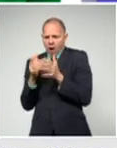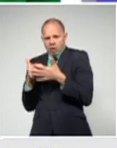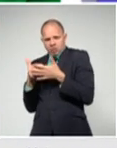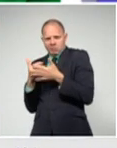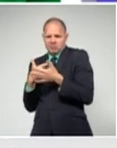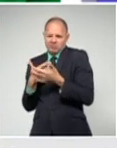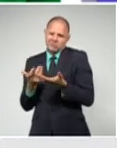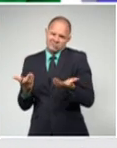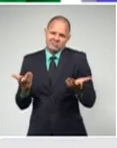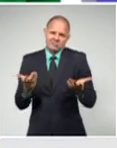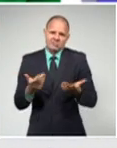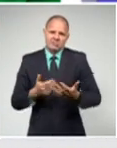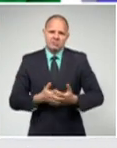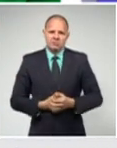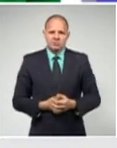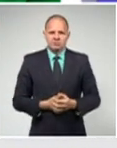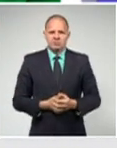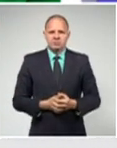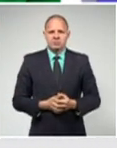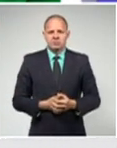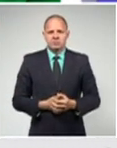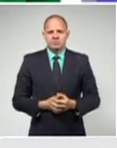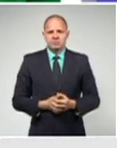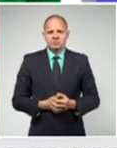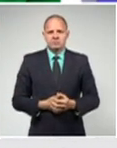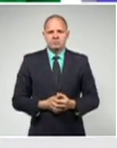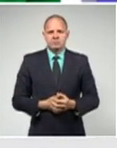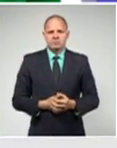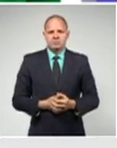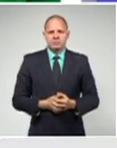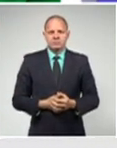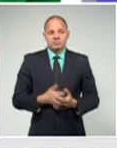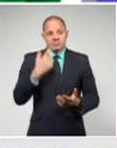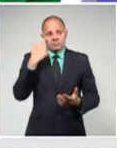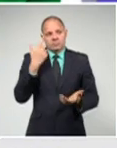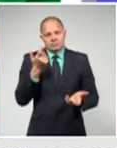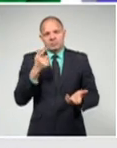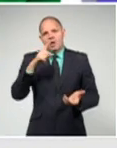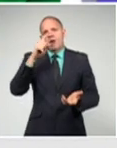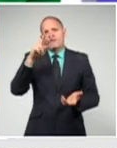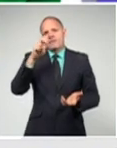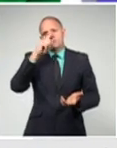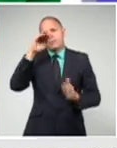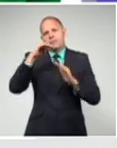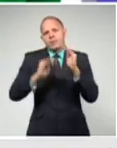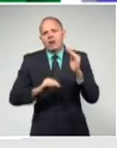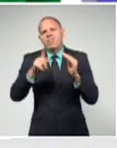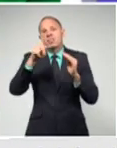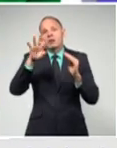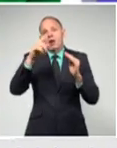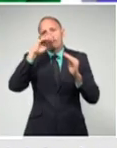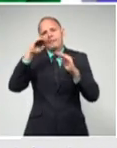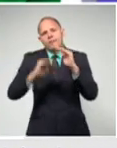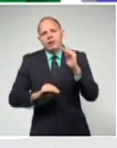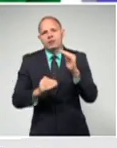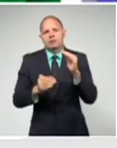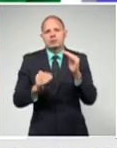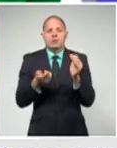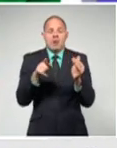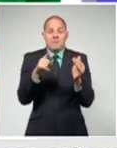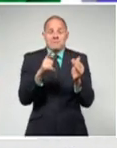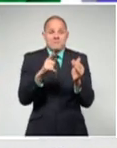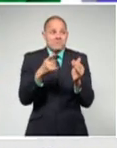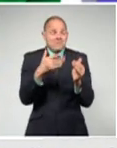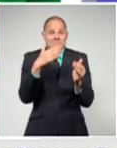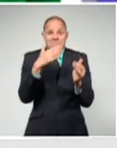estos grupos de edades, de 20 y menos, de 18 y menos, y de los lactantes más